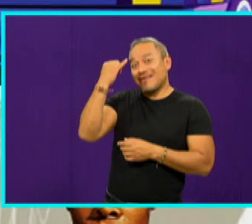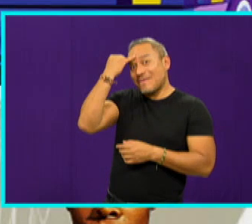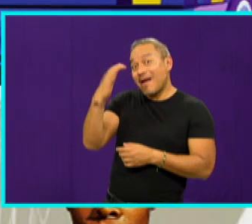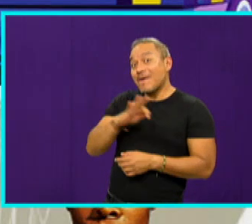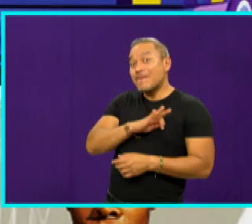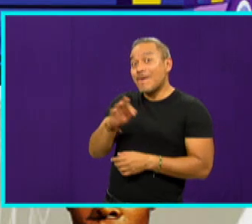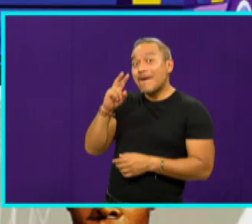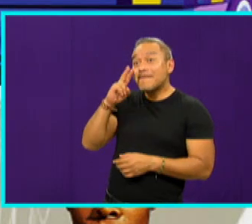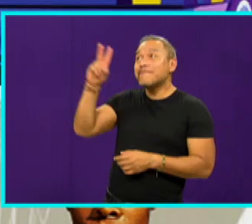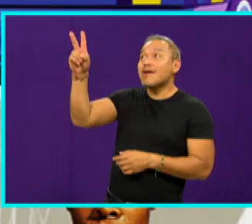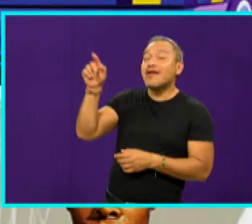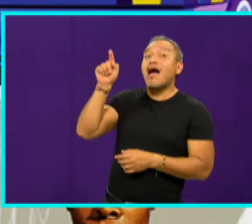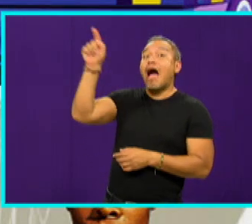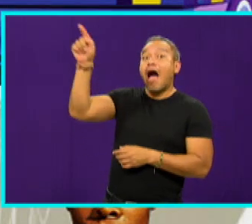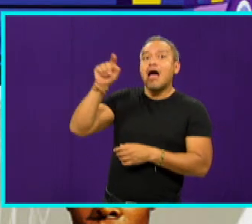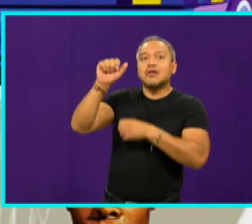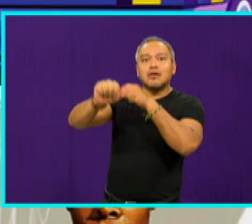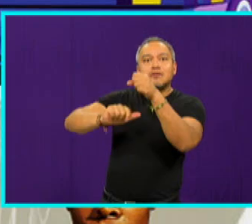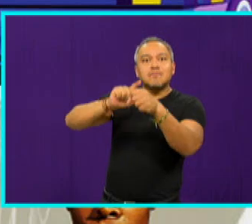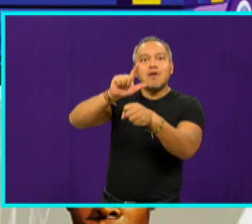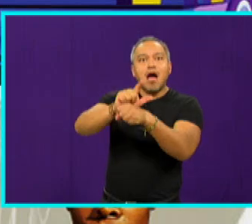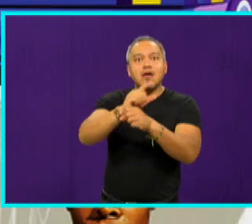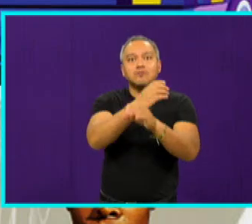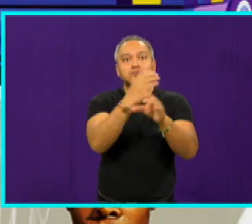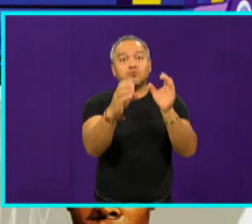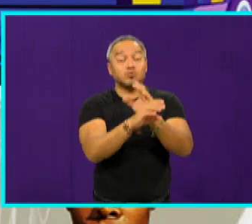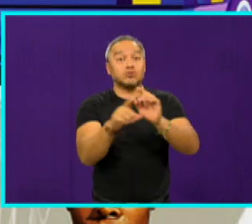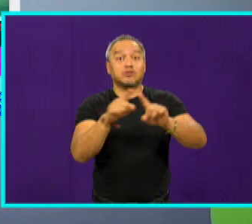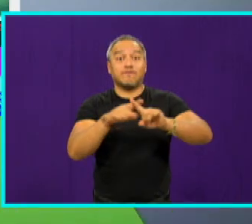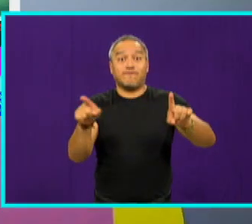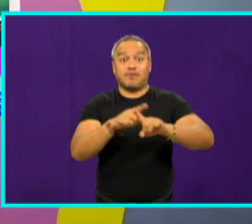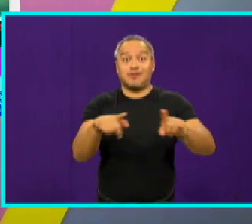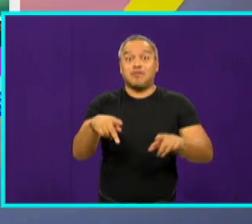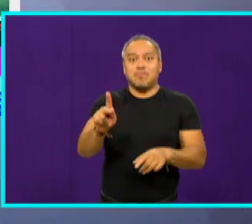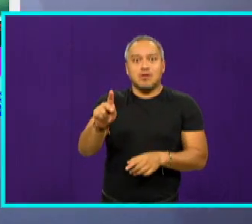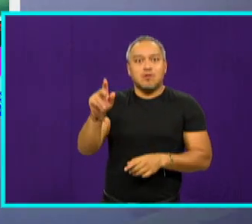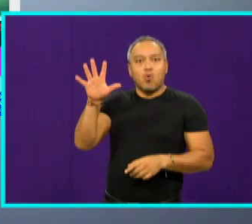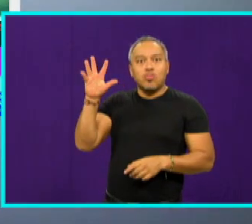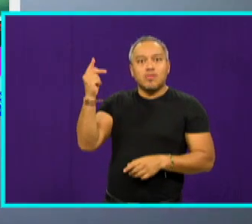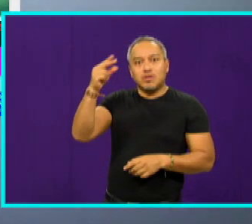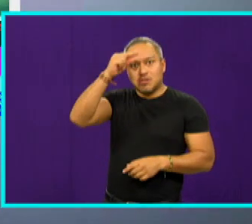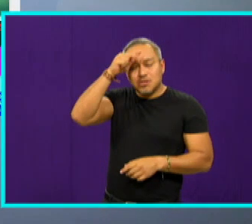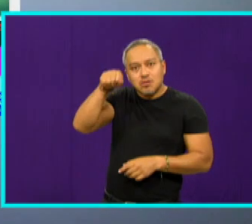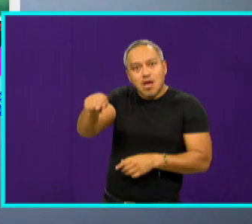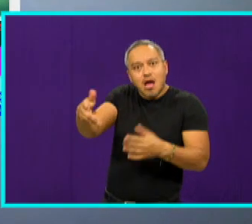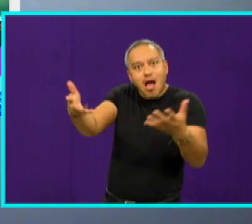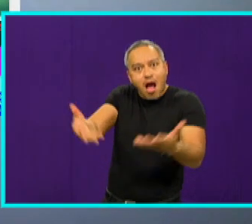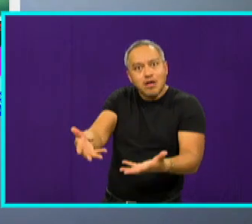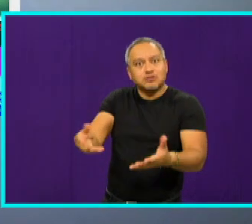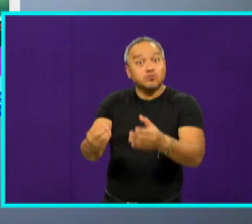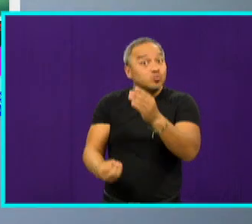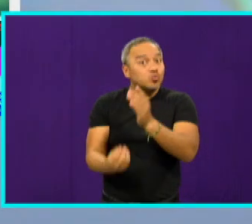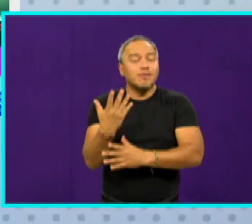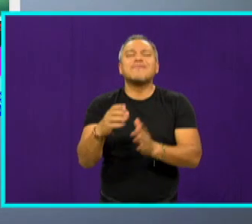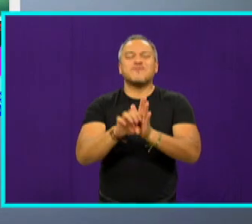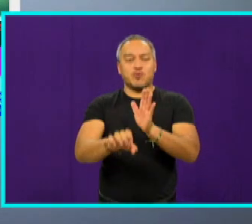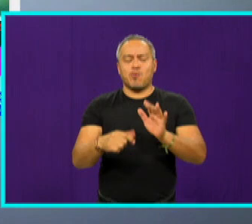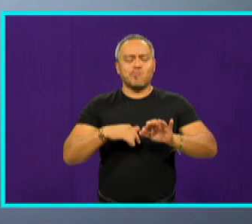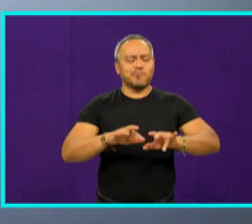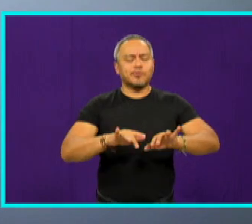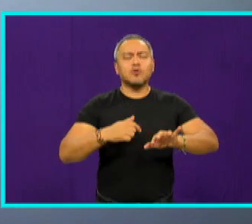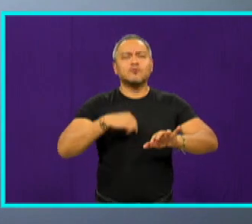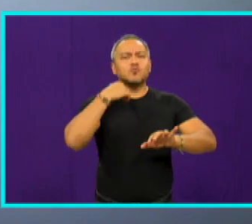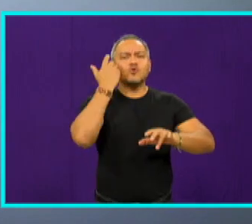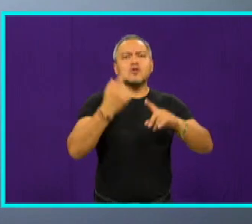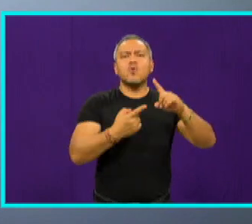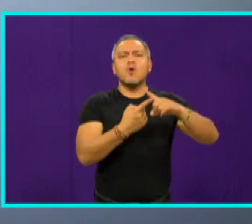y podemos ir creando, ahora sí, creando de la nada. Puedo decir, yo quiero una tarea,